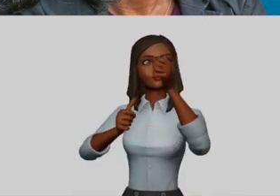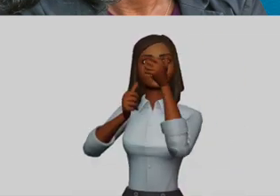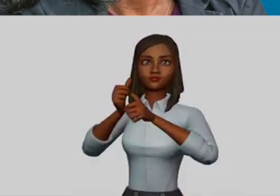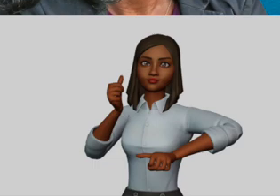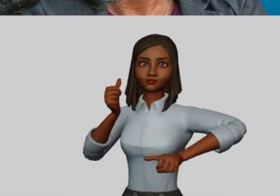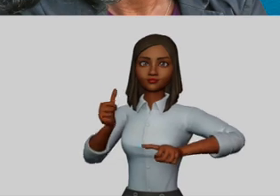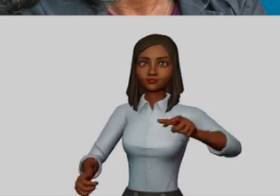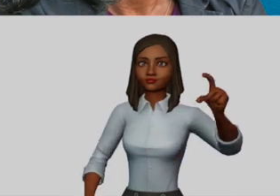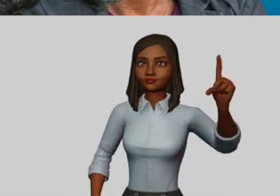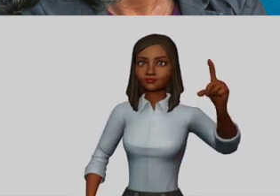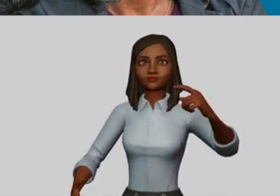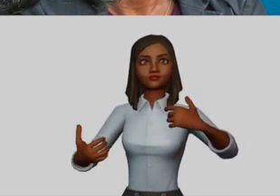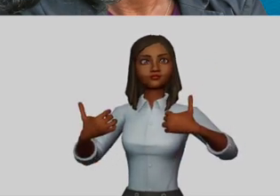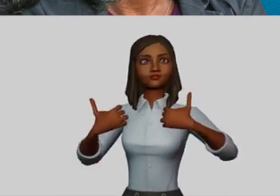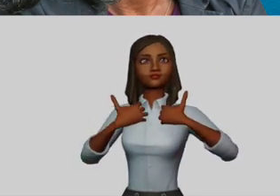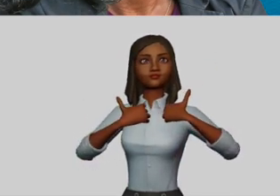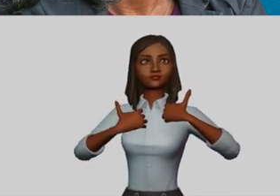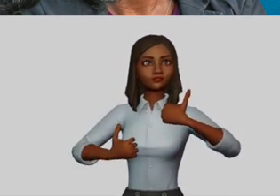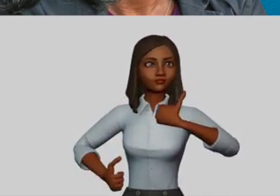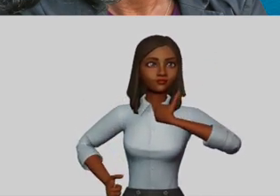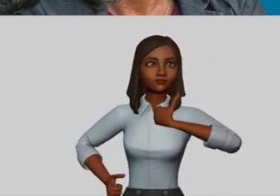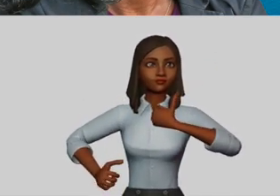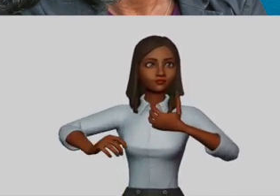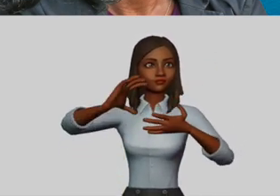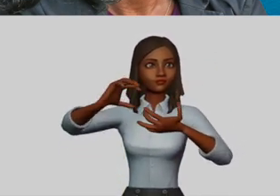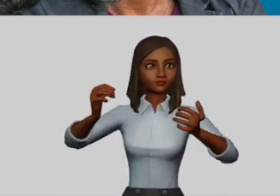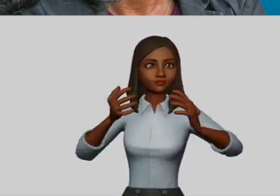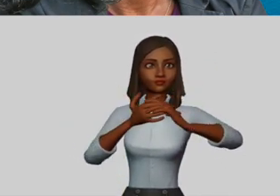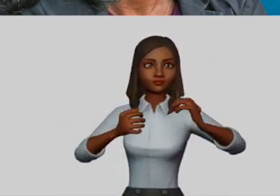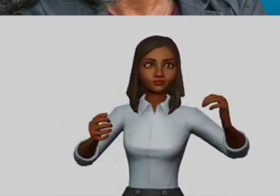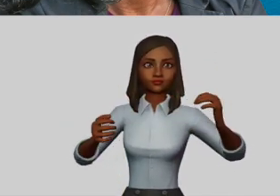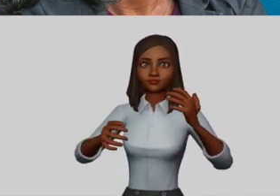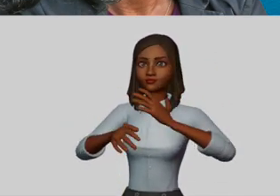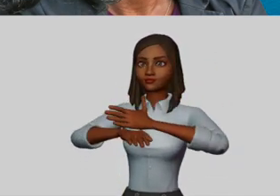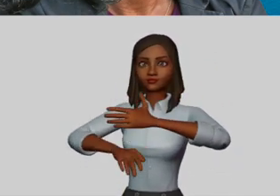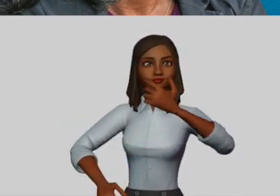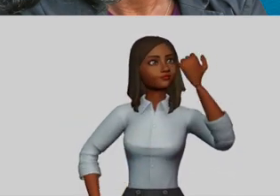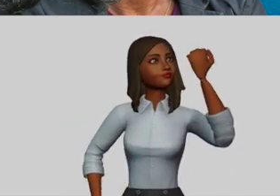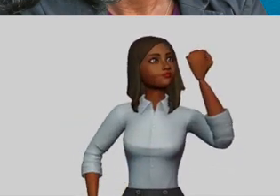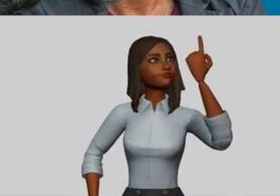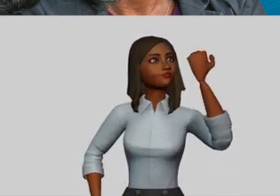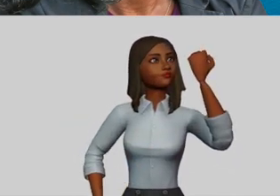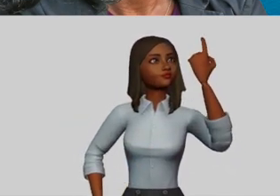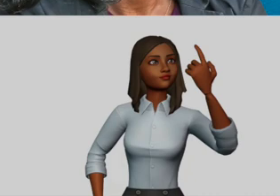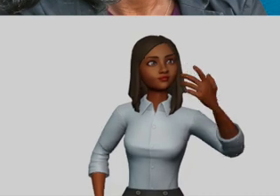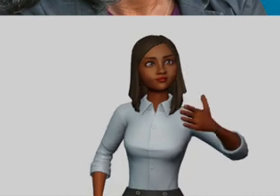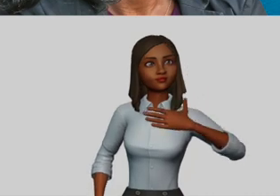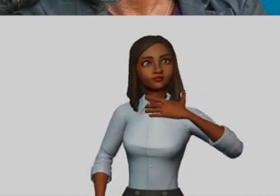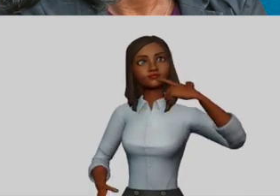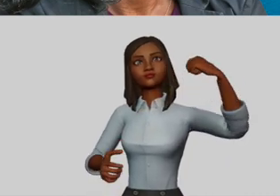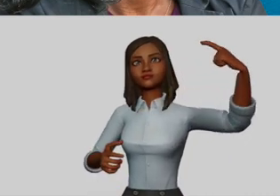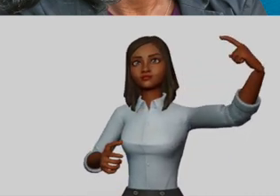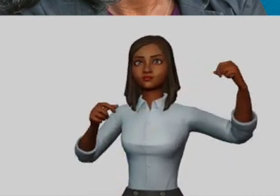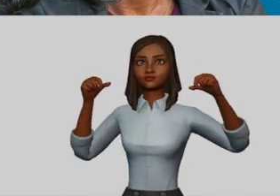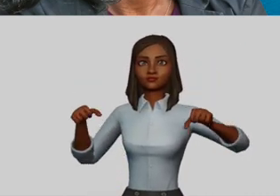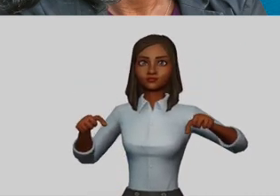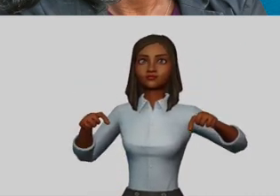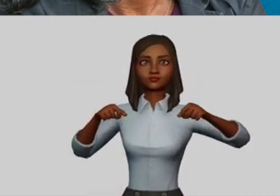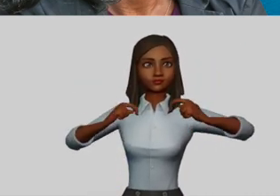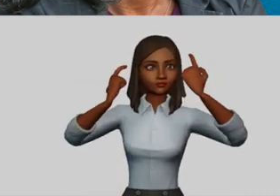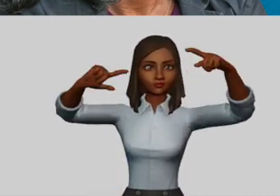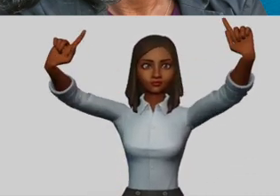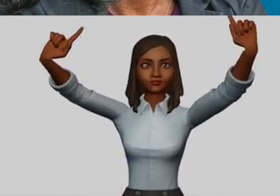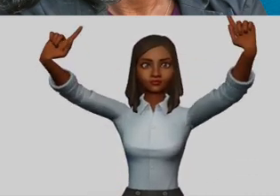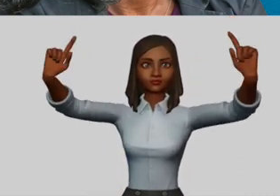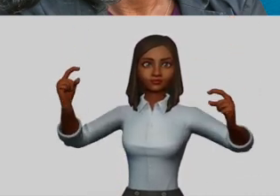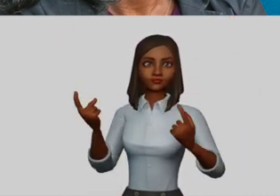chiquita te digo que agarraba libros. Cuando llegué a los Estados Unidos me sentía bien sola. Iba a la librería en la